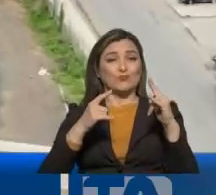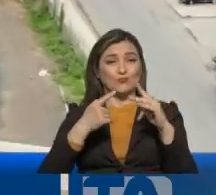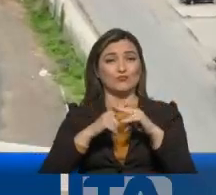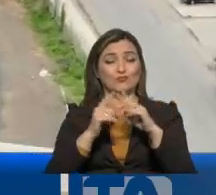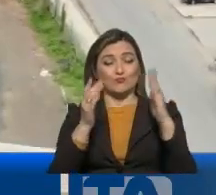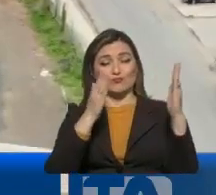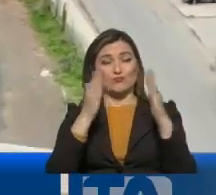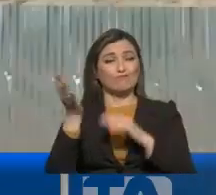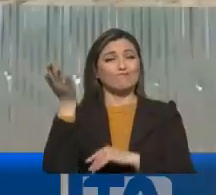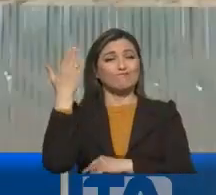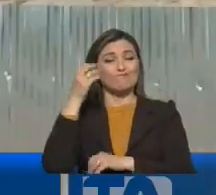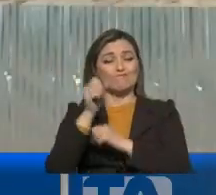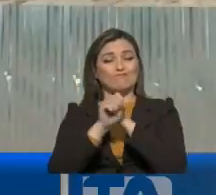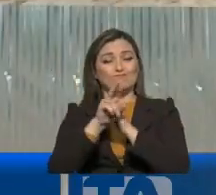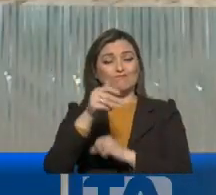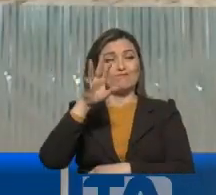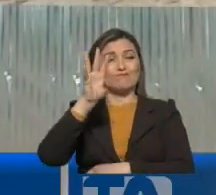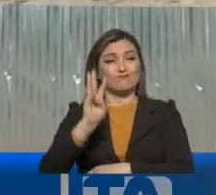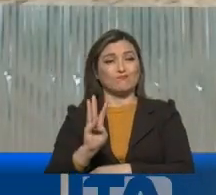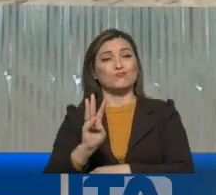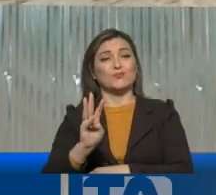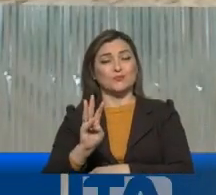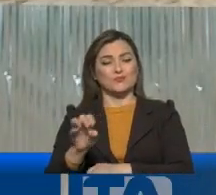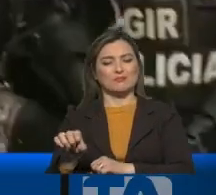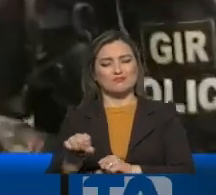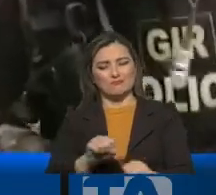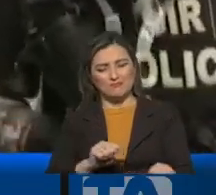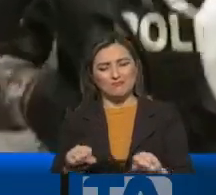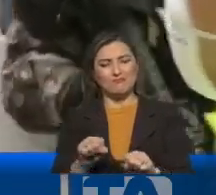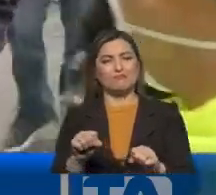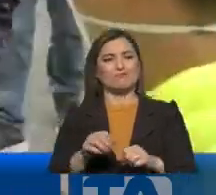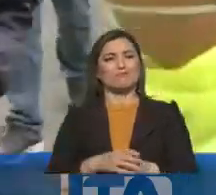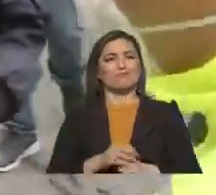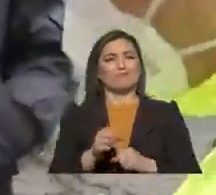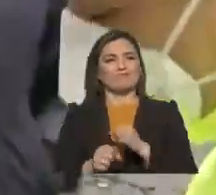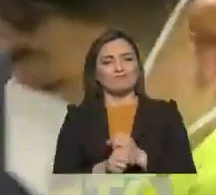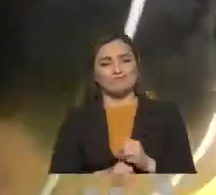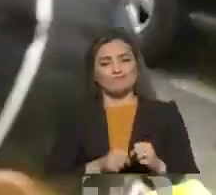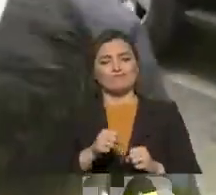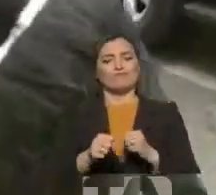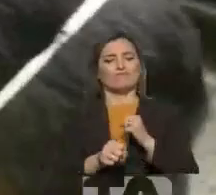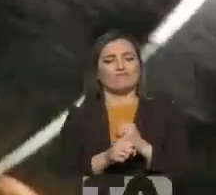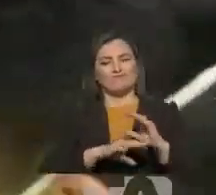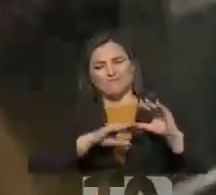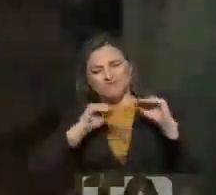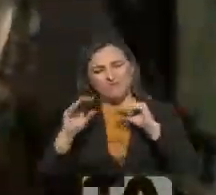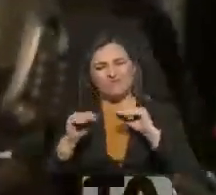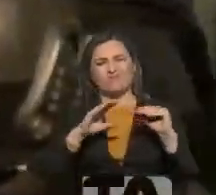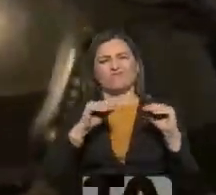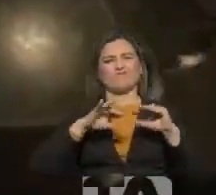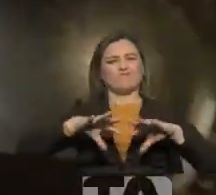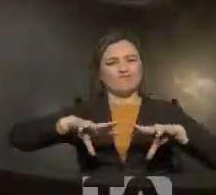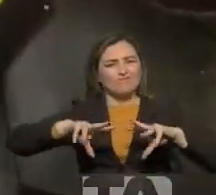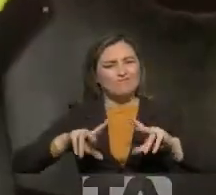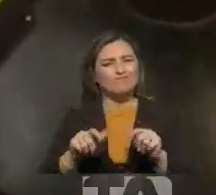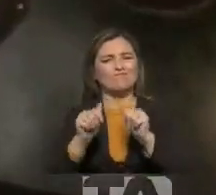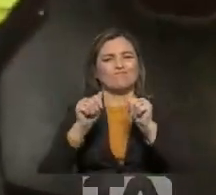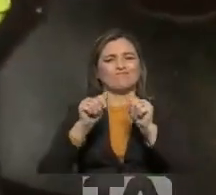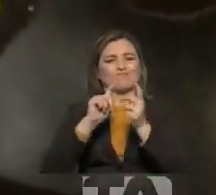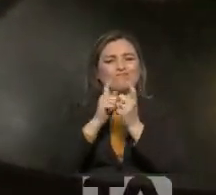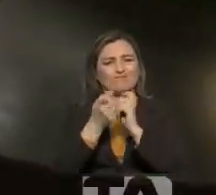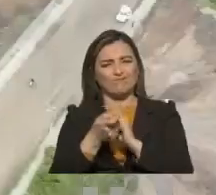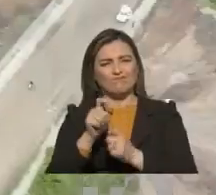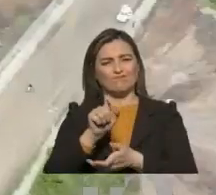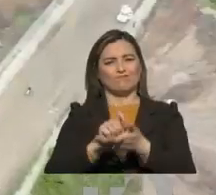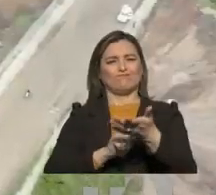de forma provisional en 2016 tras el terremoto los años han pasado y en medio de escándalos por actos de corrupción y cambio de